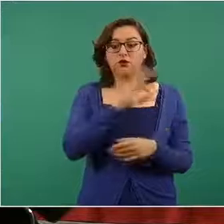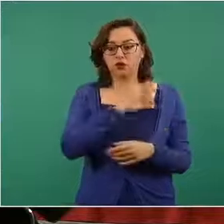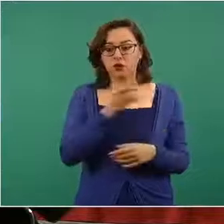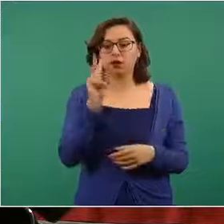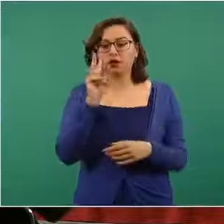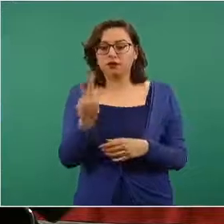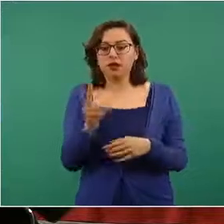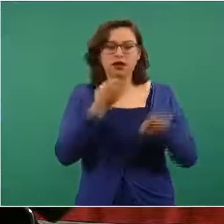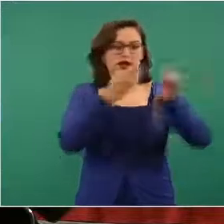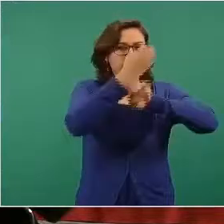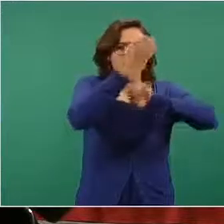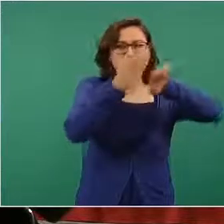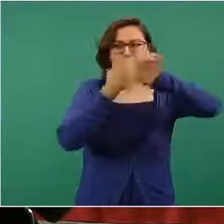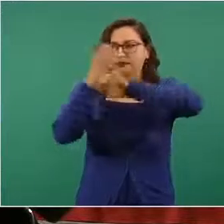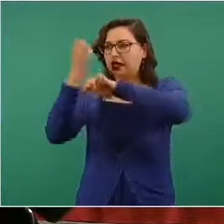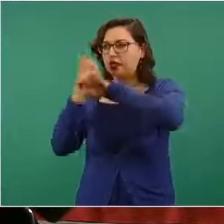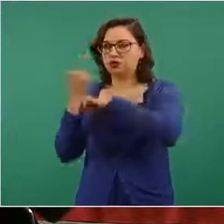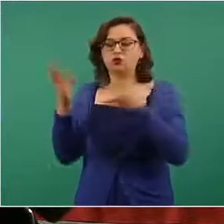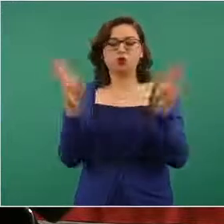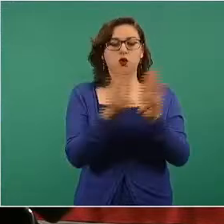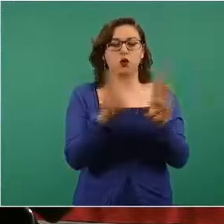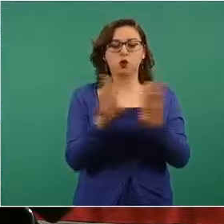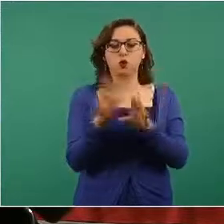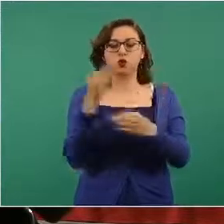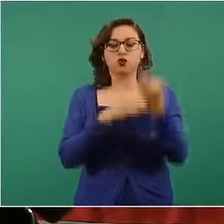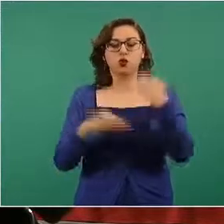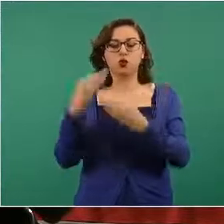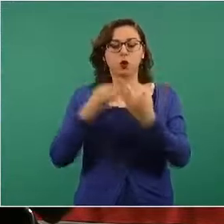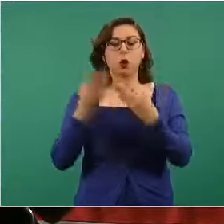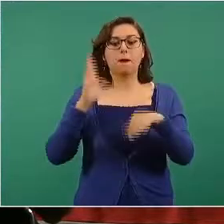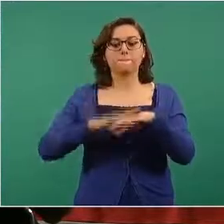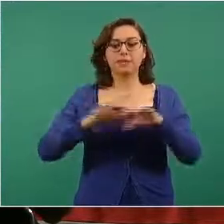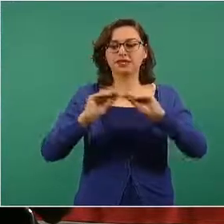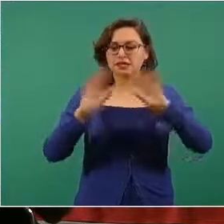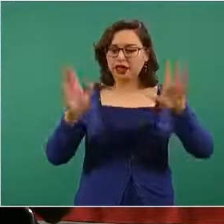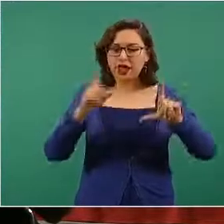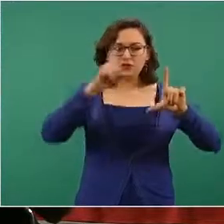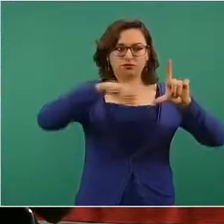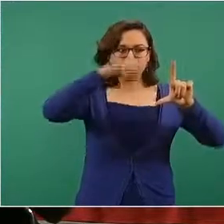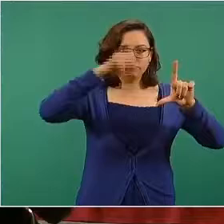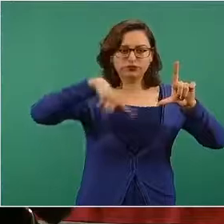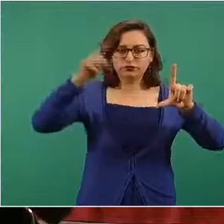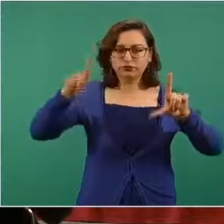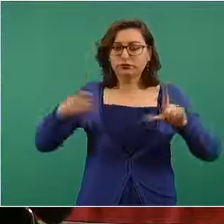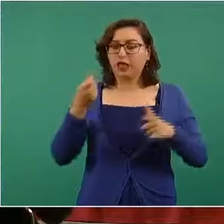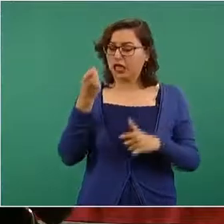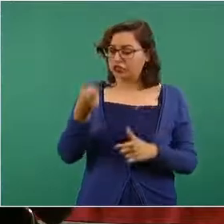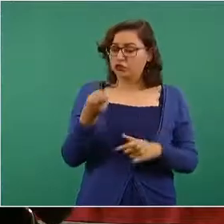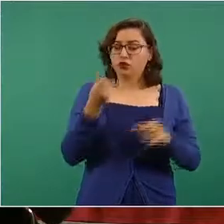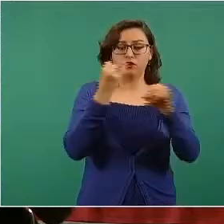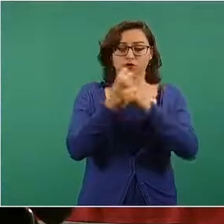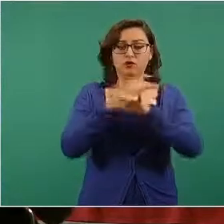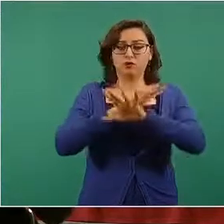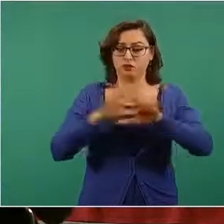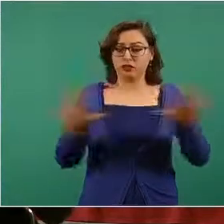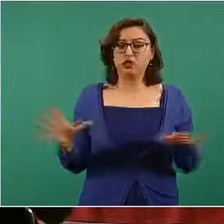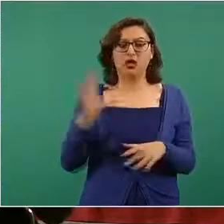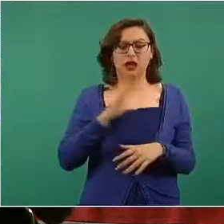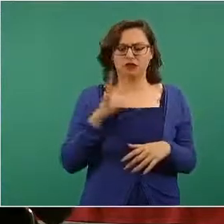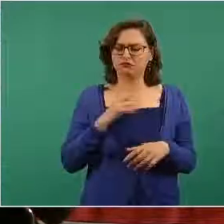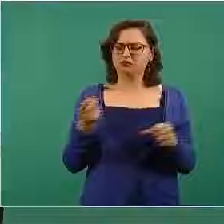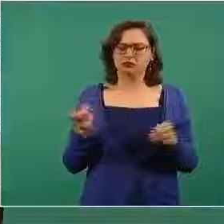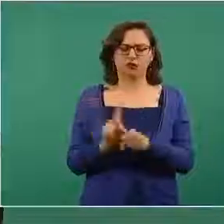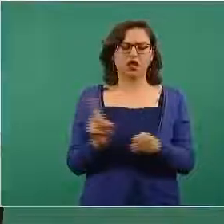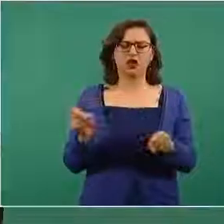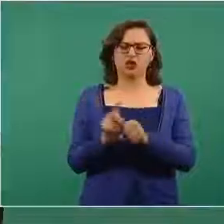los estados, permite ver muchas cosas con detalle, ver las gráficas. Es un tablero de control, es un tablero de control dinámico que